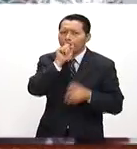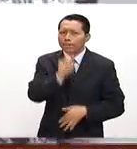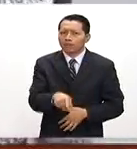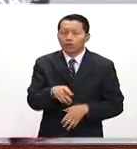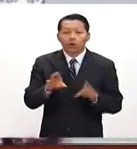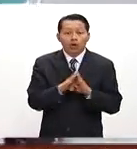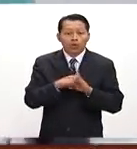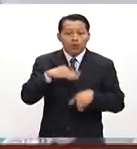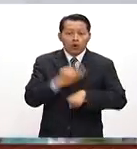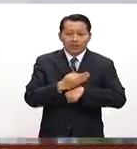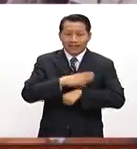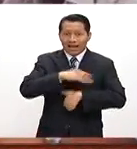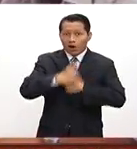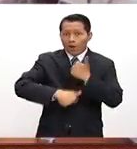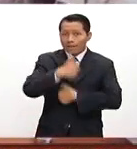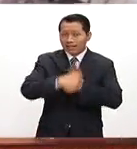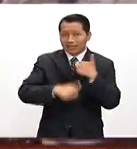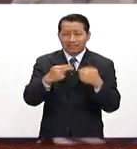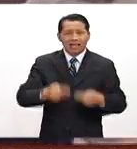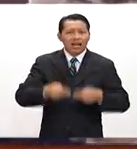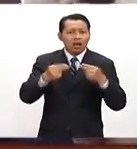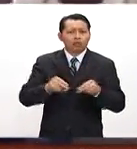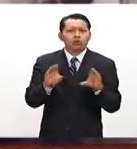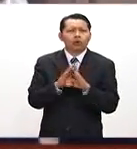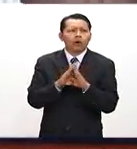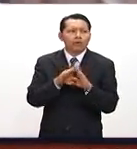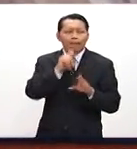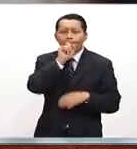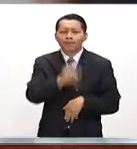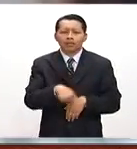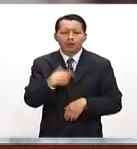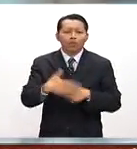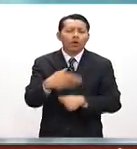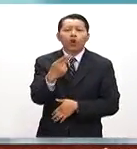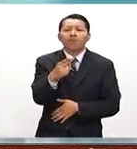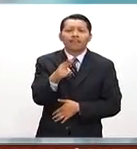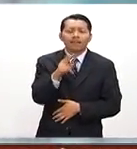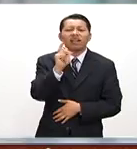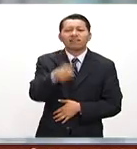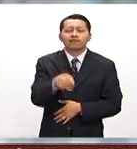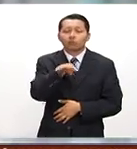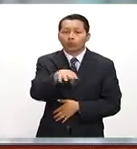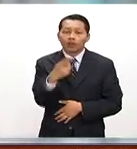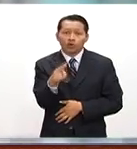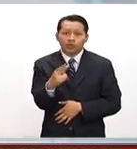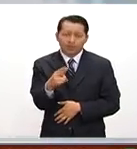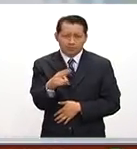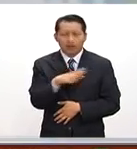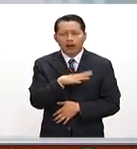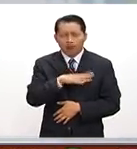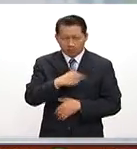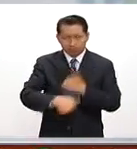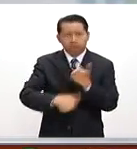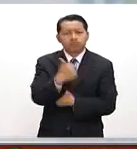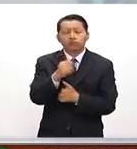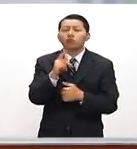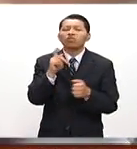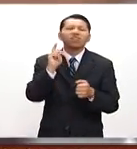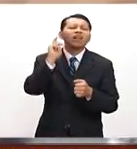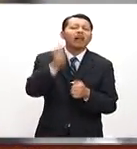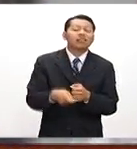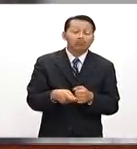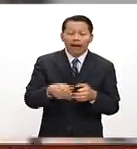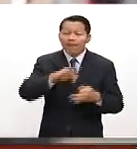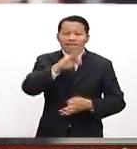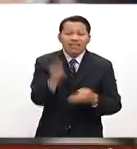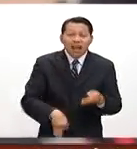Esta competencia de negocios se va a llevar a cabo en noviembre, el 19 de noviembre, en un evento, una gran final